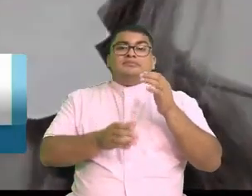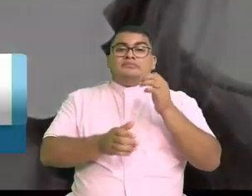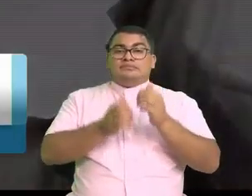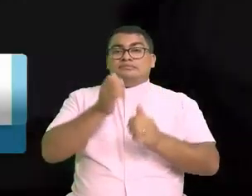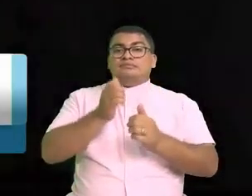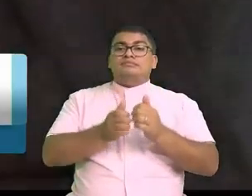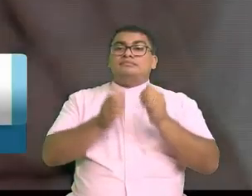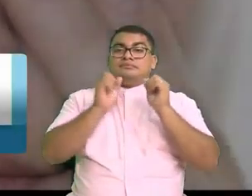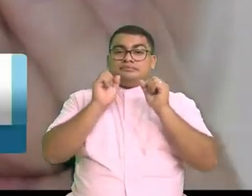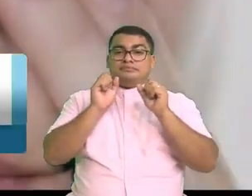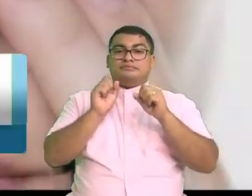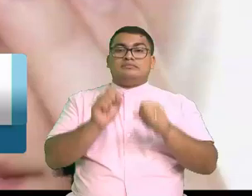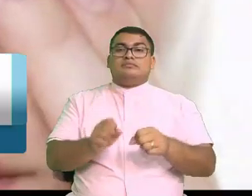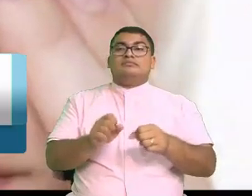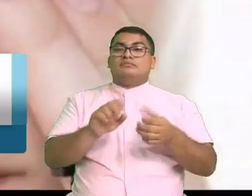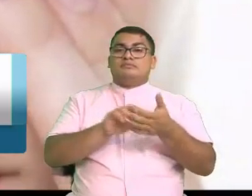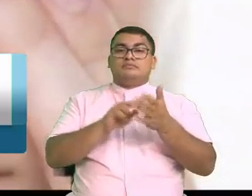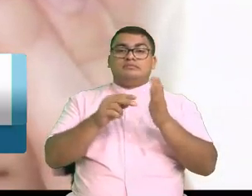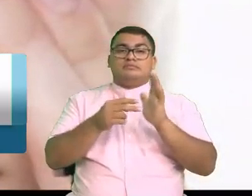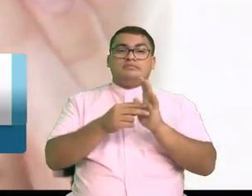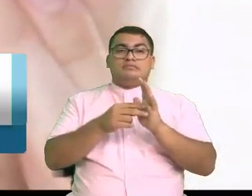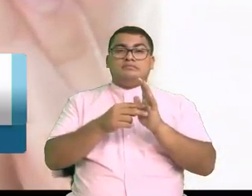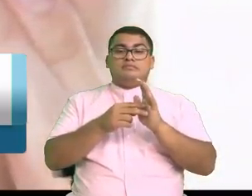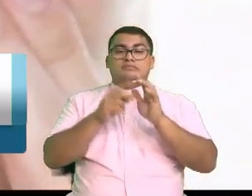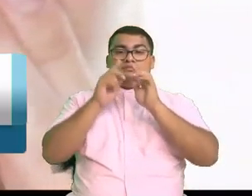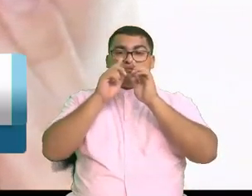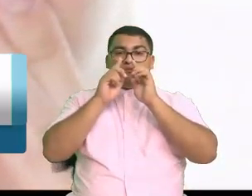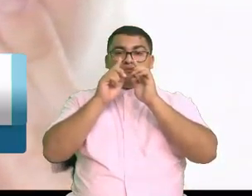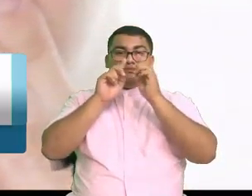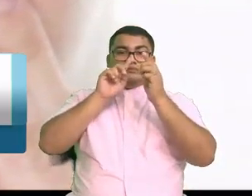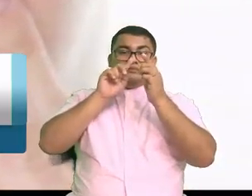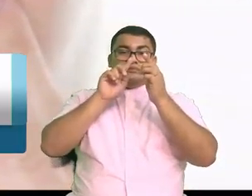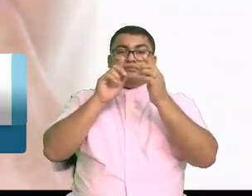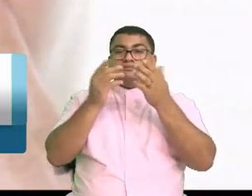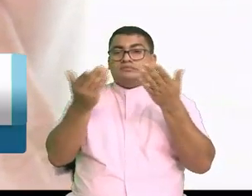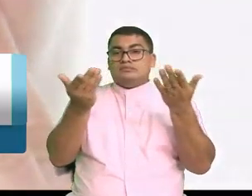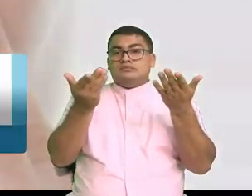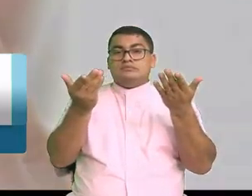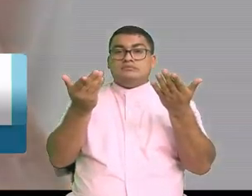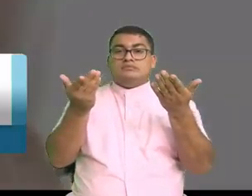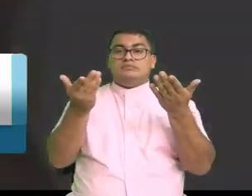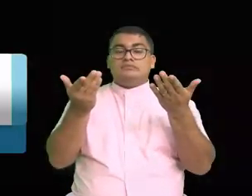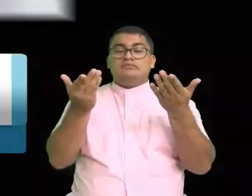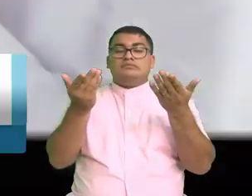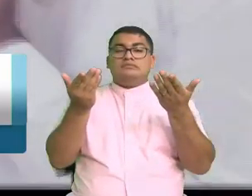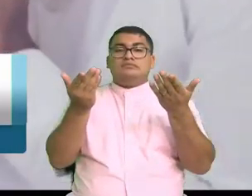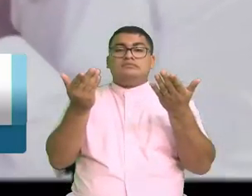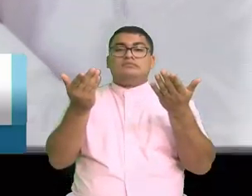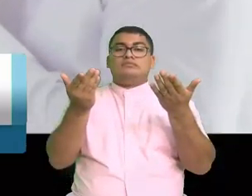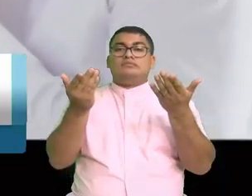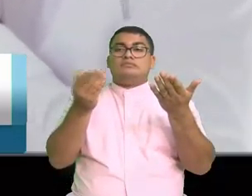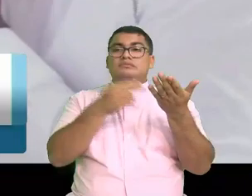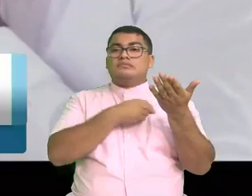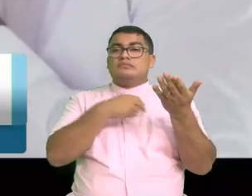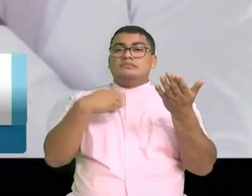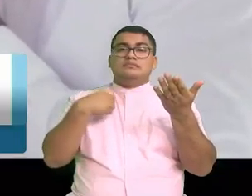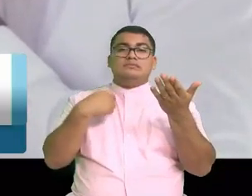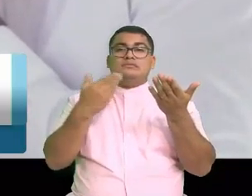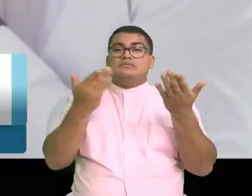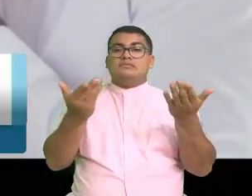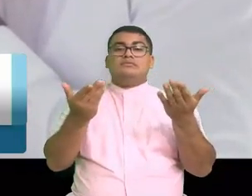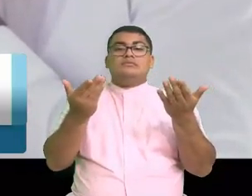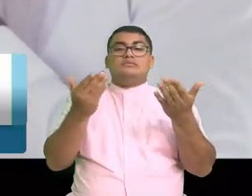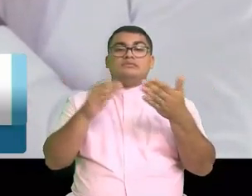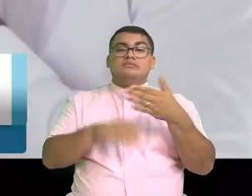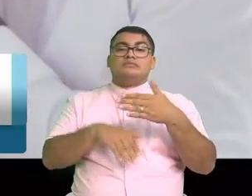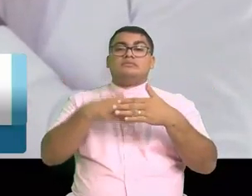puede ocasionar una desviación del tabique nasal y por lo tanto va a